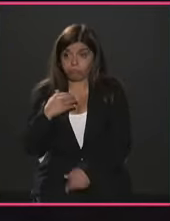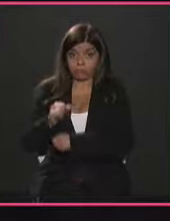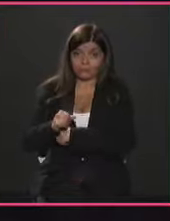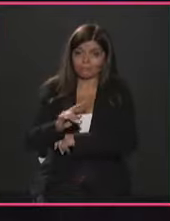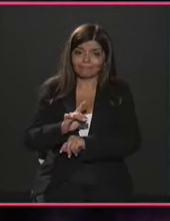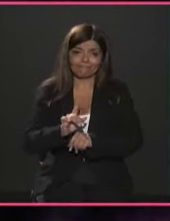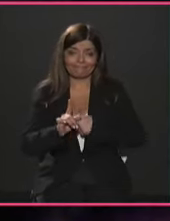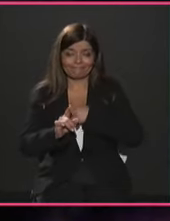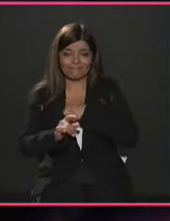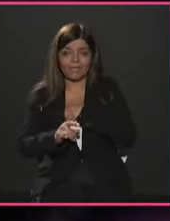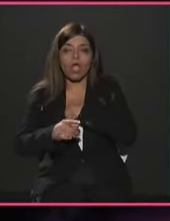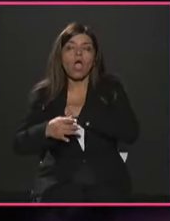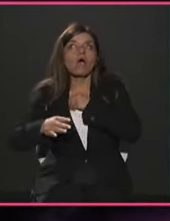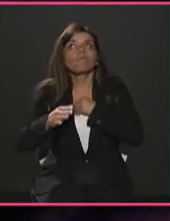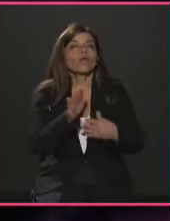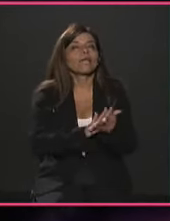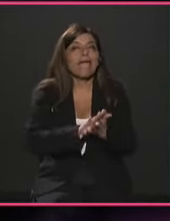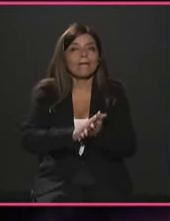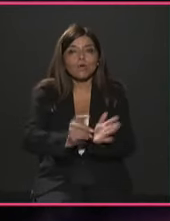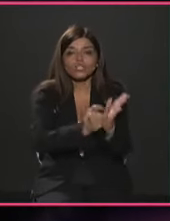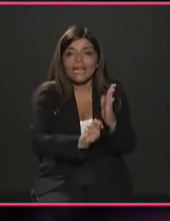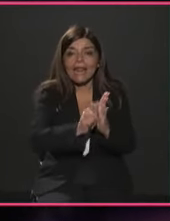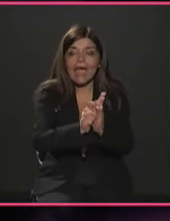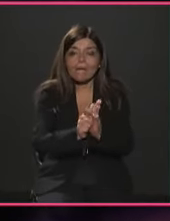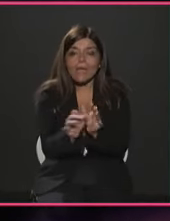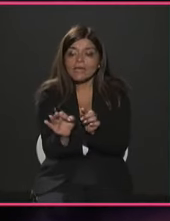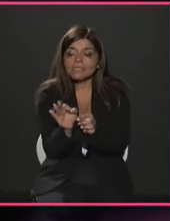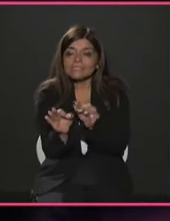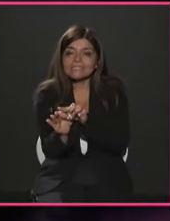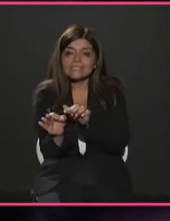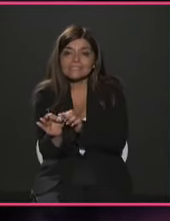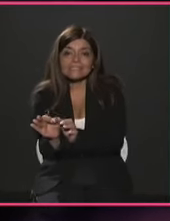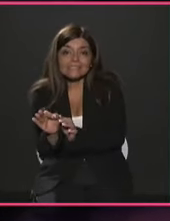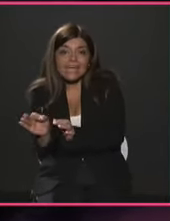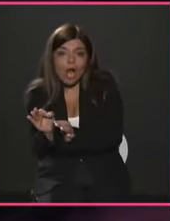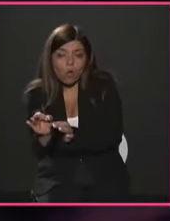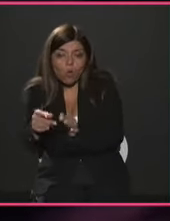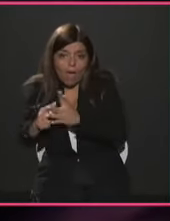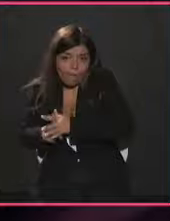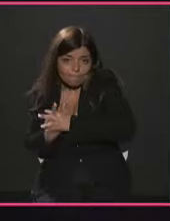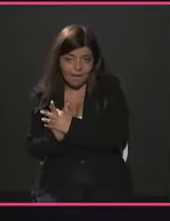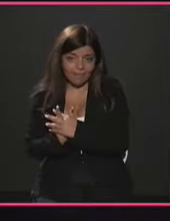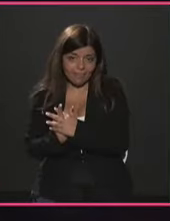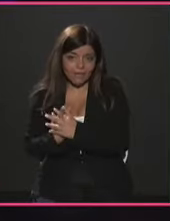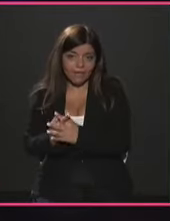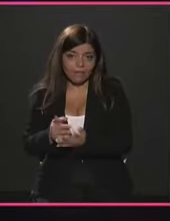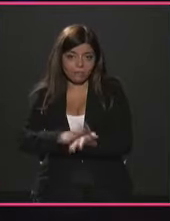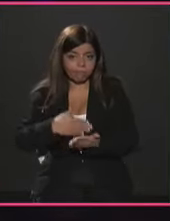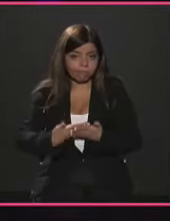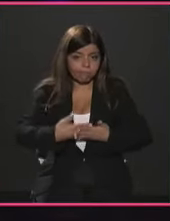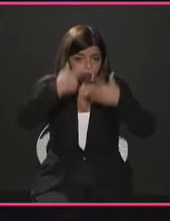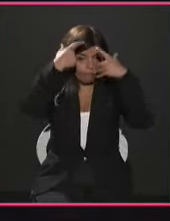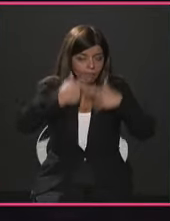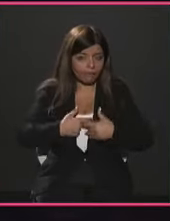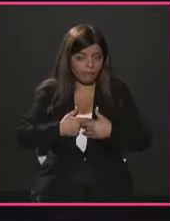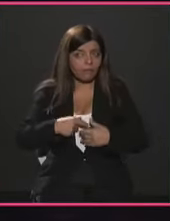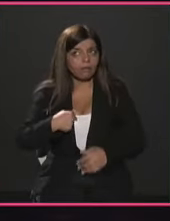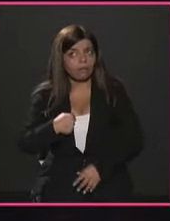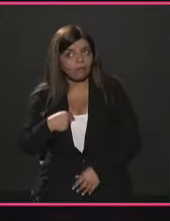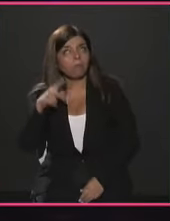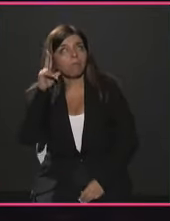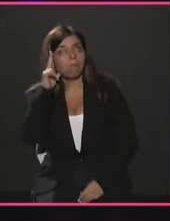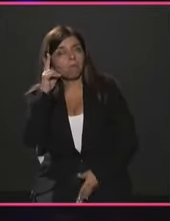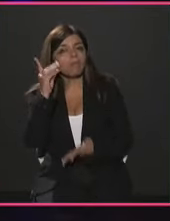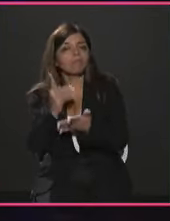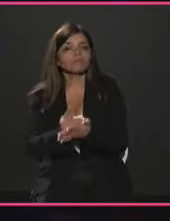y si yo tengo terapia de cular las madres para mí me van a curar yo creo que soy un adulto competente he escuchado tomo una